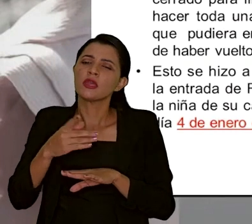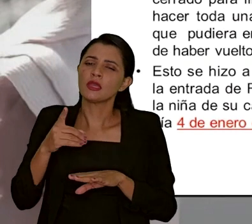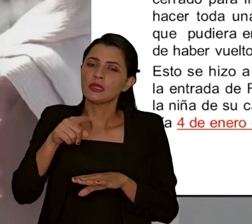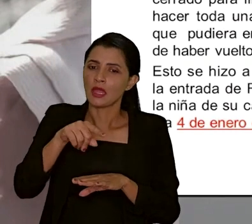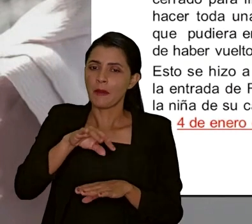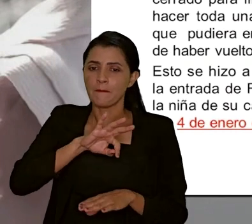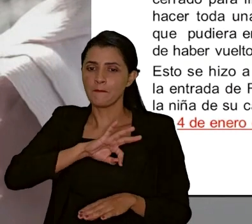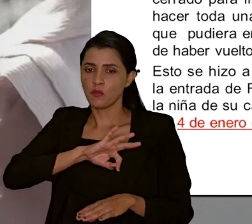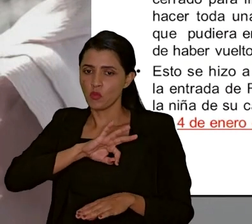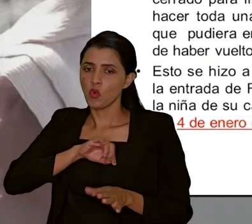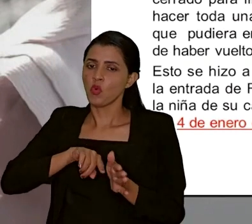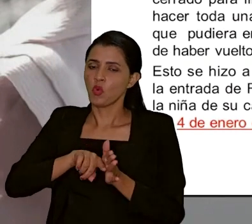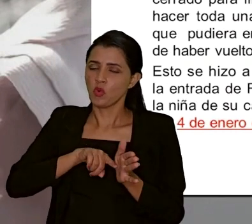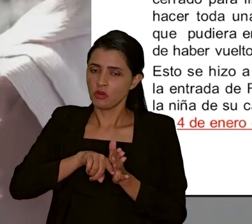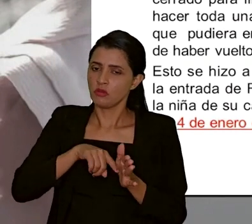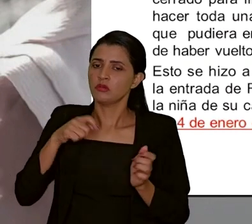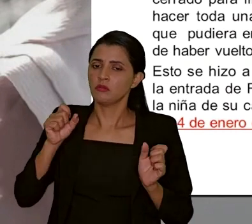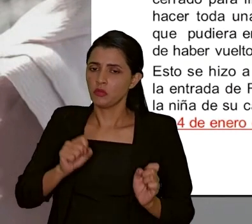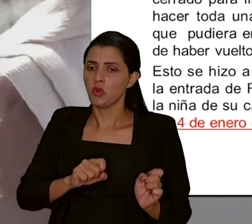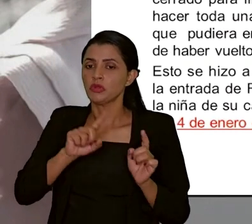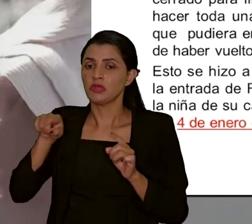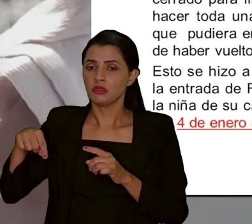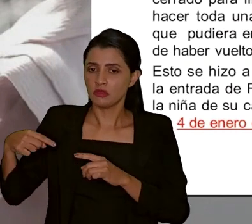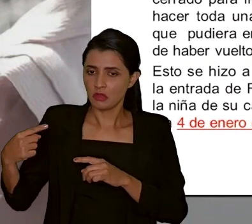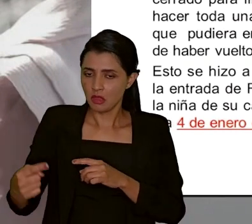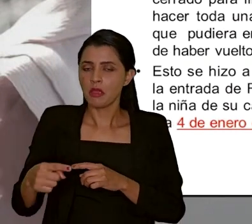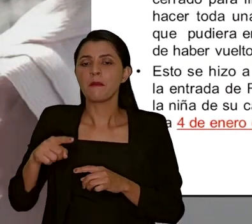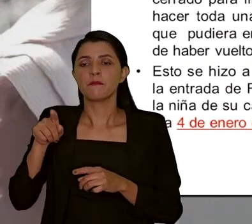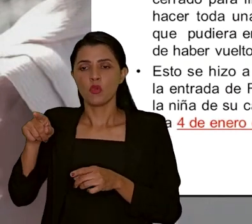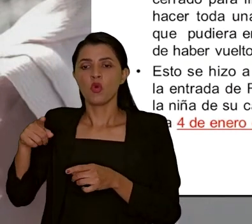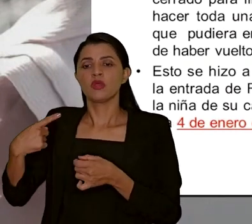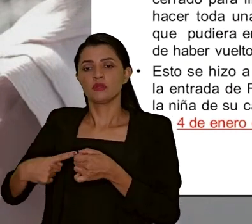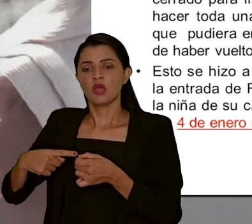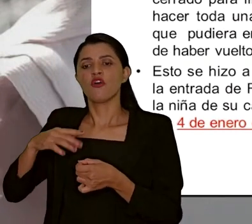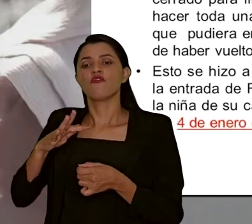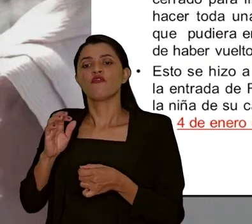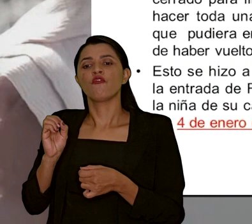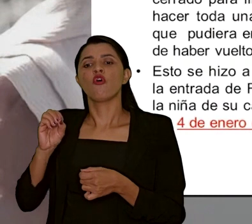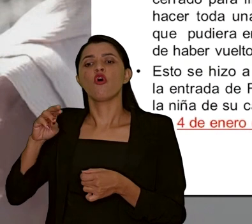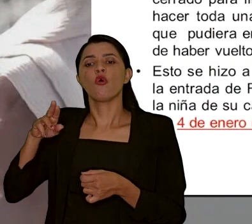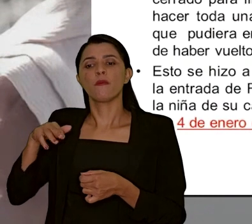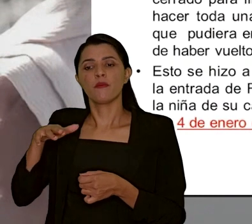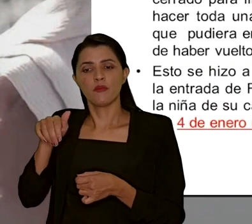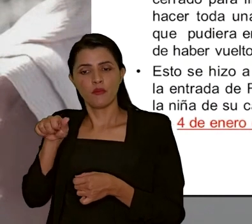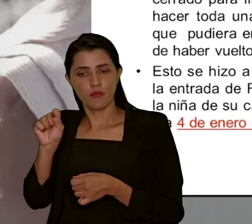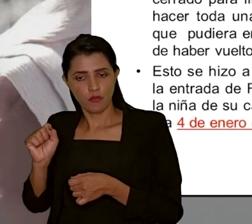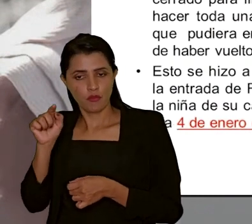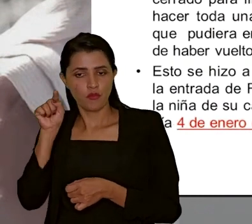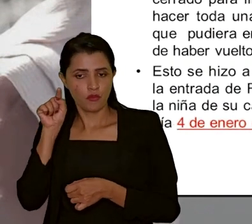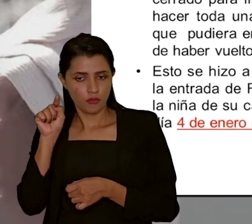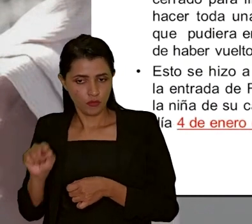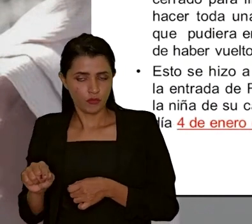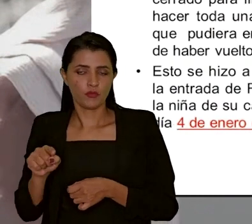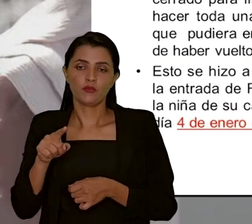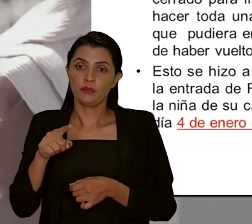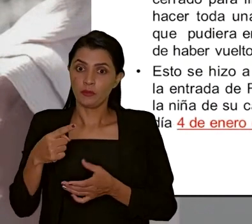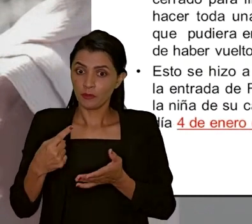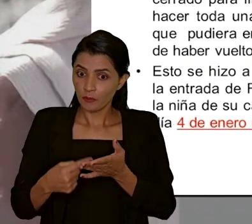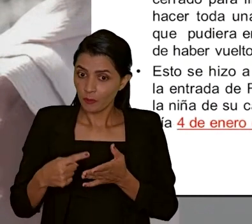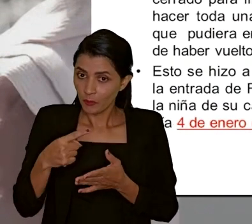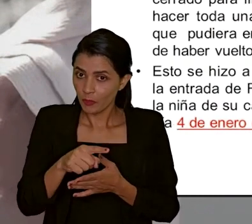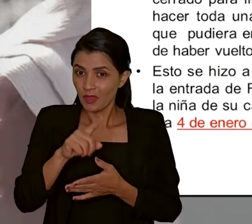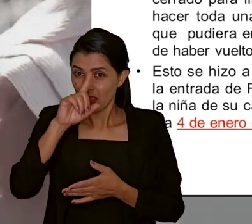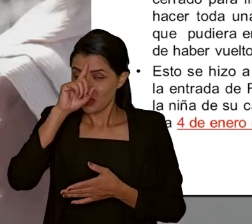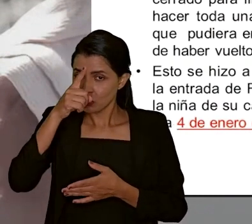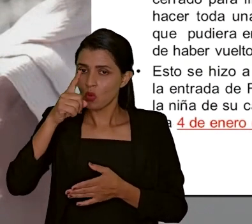después de haber vuelto Formosa a fase 1. Miren la complejidad de esta resolución, de esta ejecución